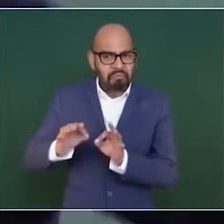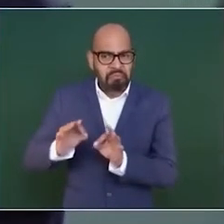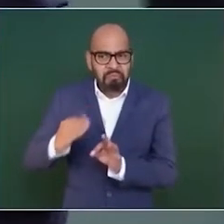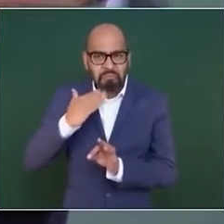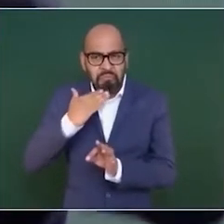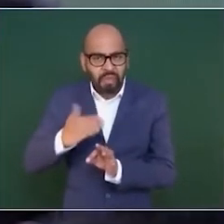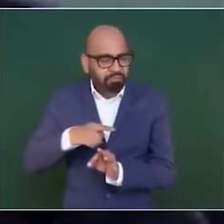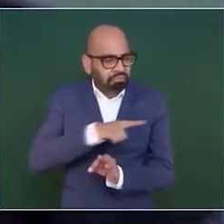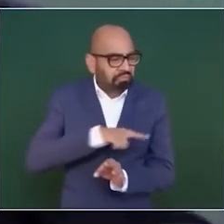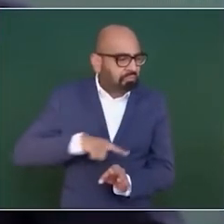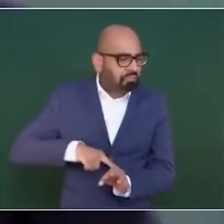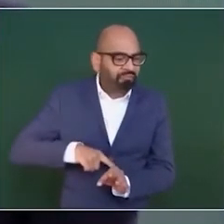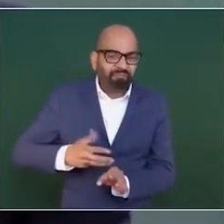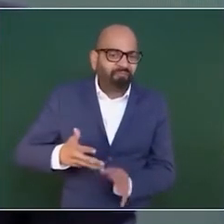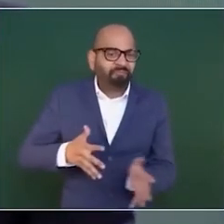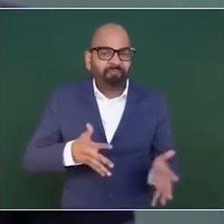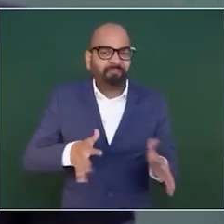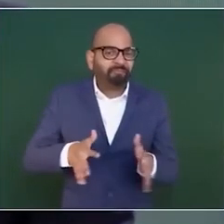para tan poco gobierno.